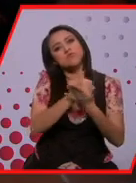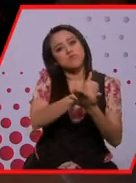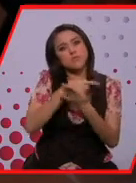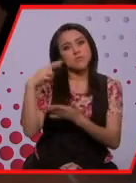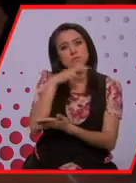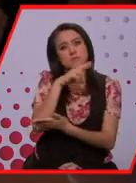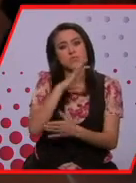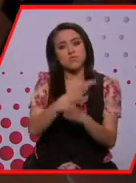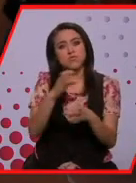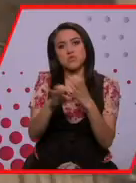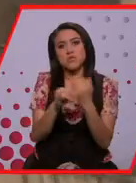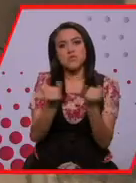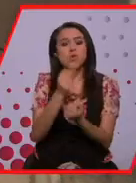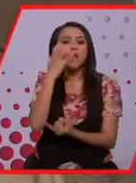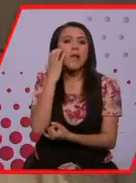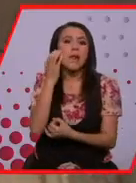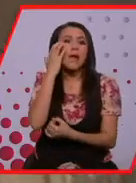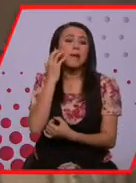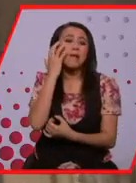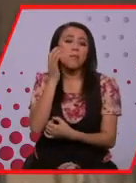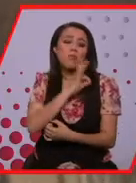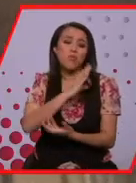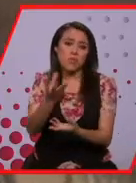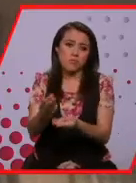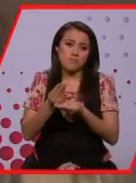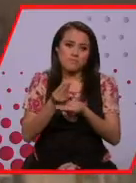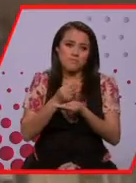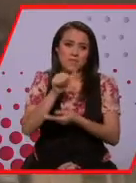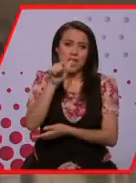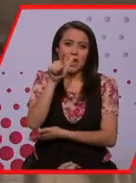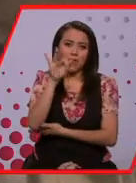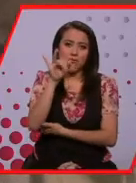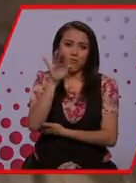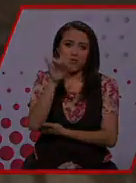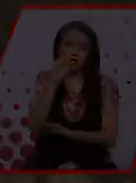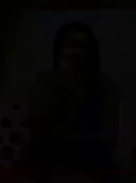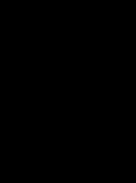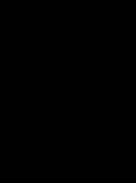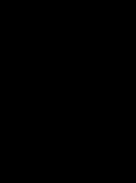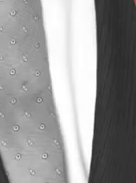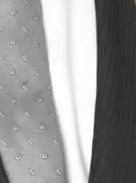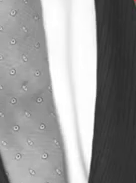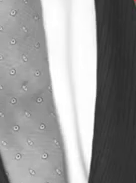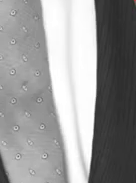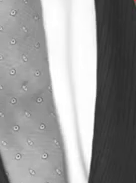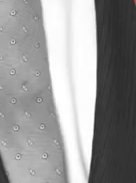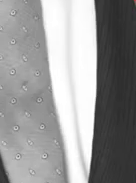cosas y a su mascota. Para quien corresponda, reportó Alfonso Vargas Torres.